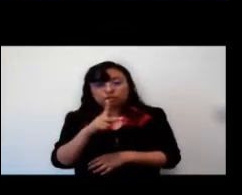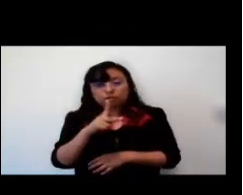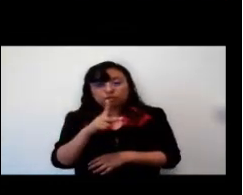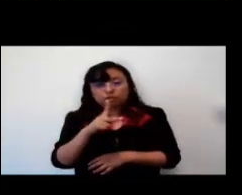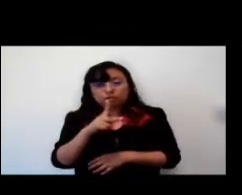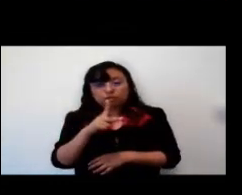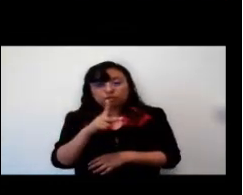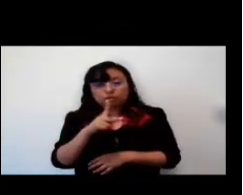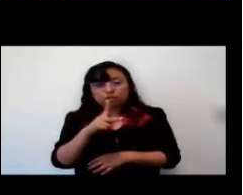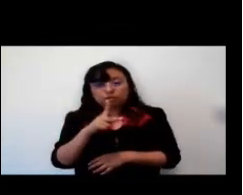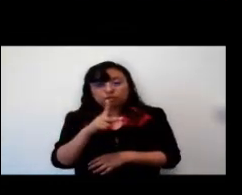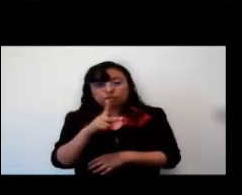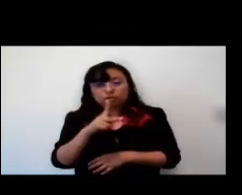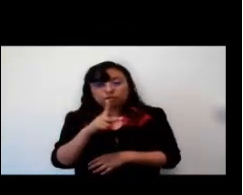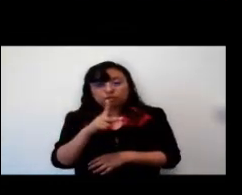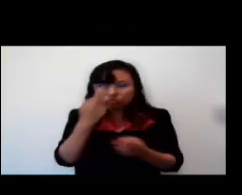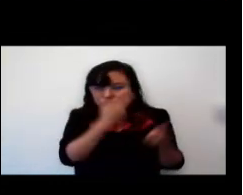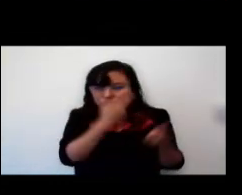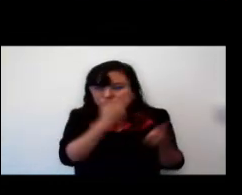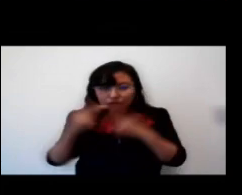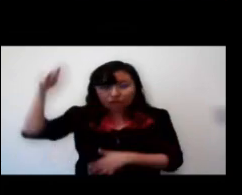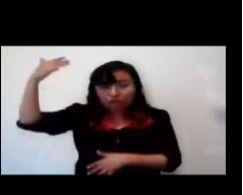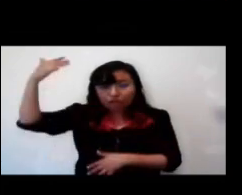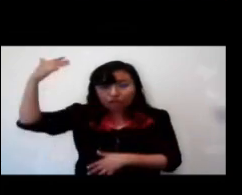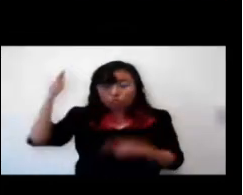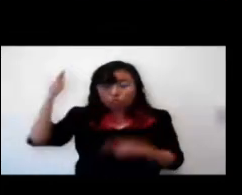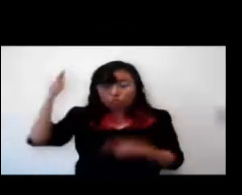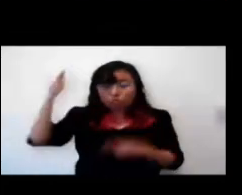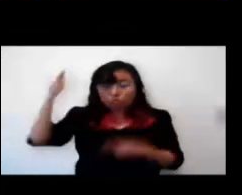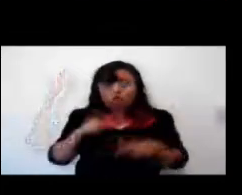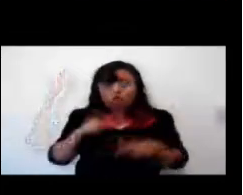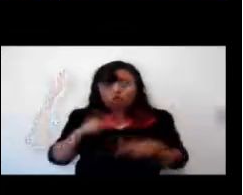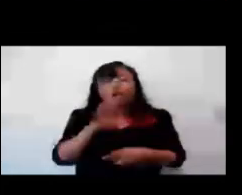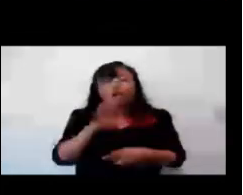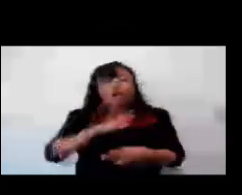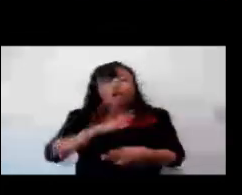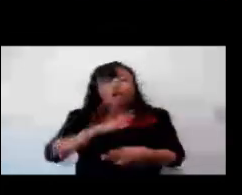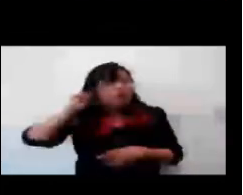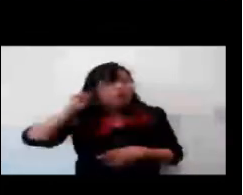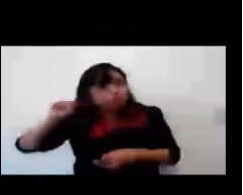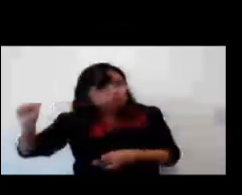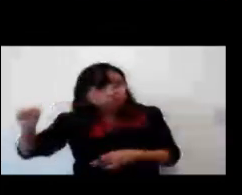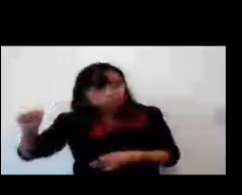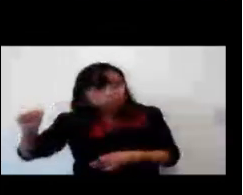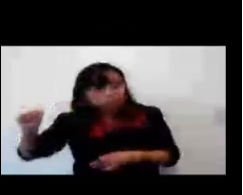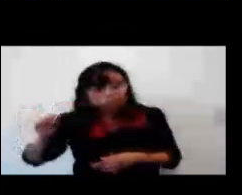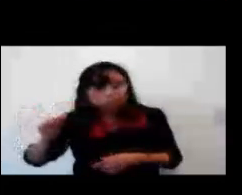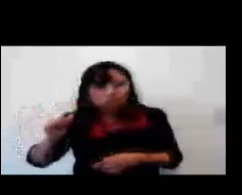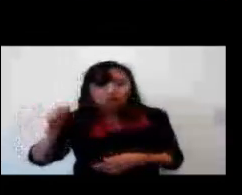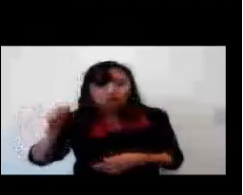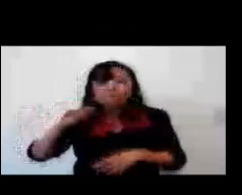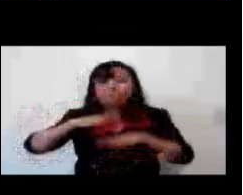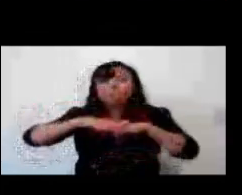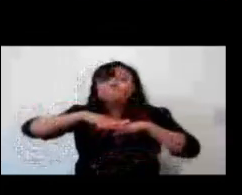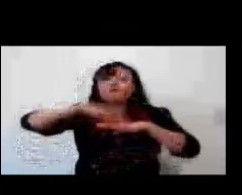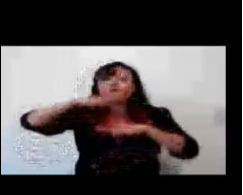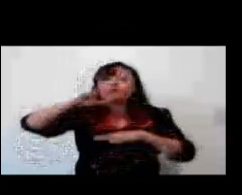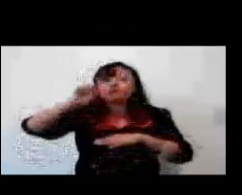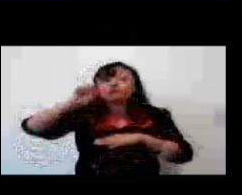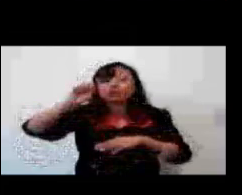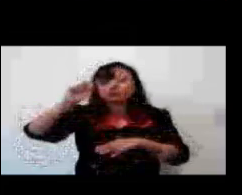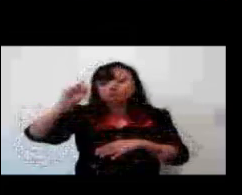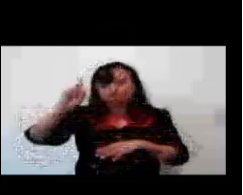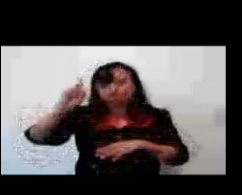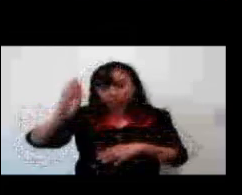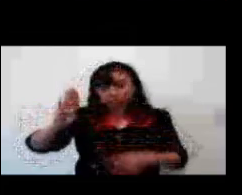para implantes cocleares en adultos? Es cuando tengamos una audiometría que escuche mayor a 60 decibeles